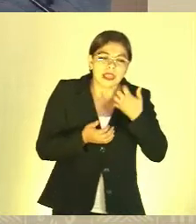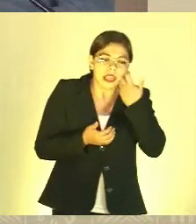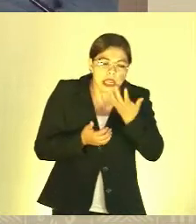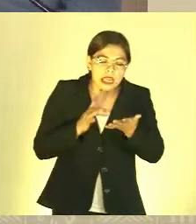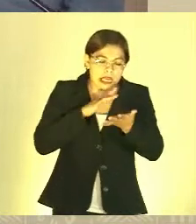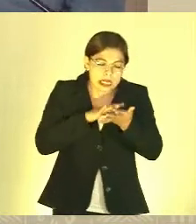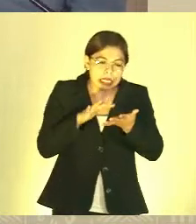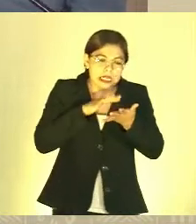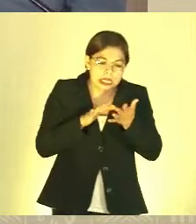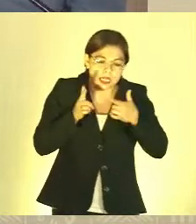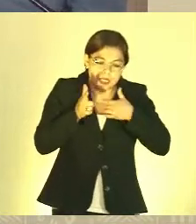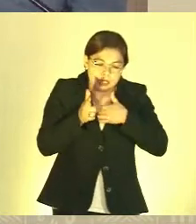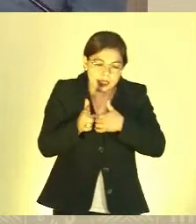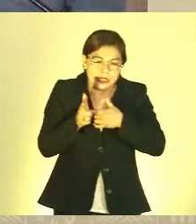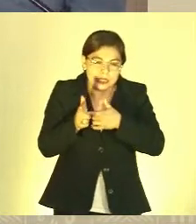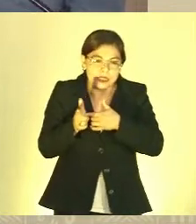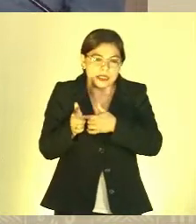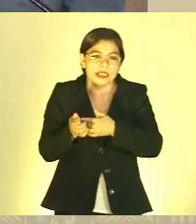metiendo